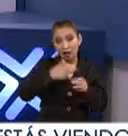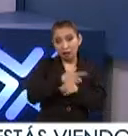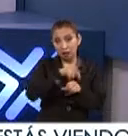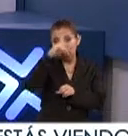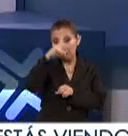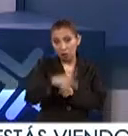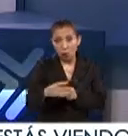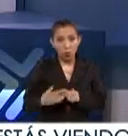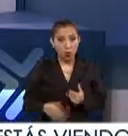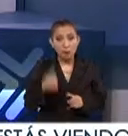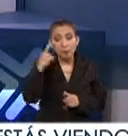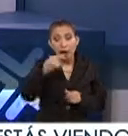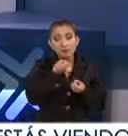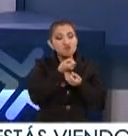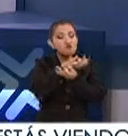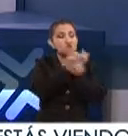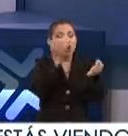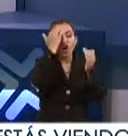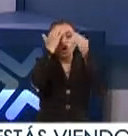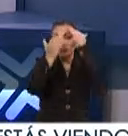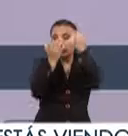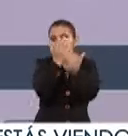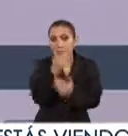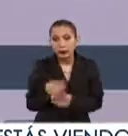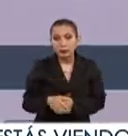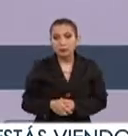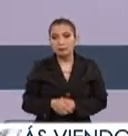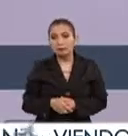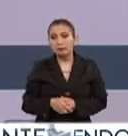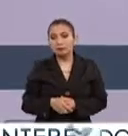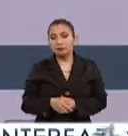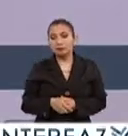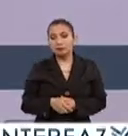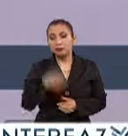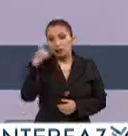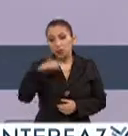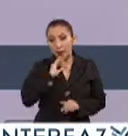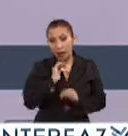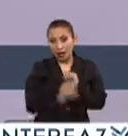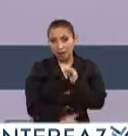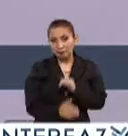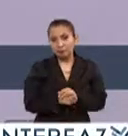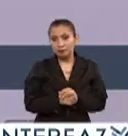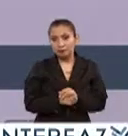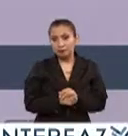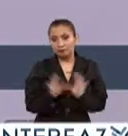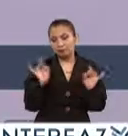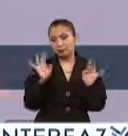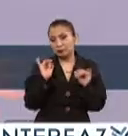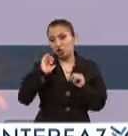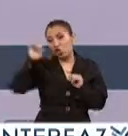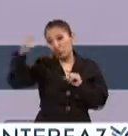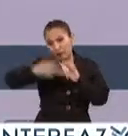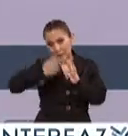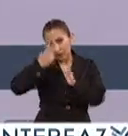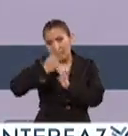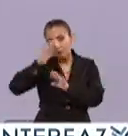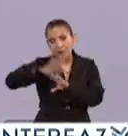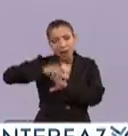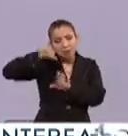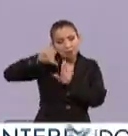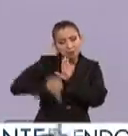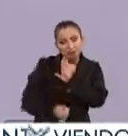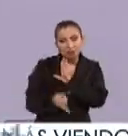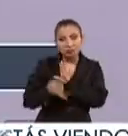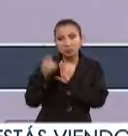Nacional de México para compartir estos conocimientos. Yo creo que para finalizar, a reserva de que en otras ocasiones